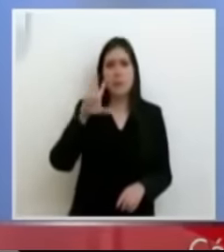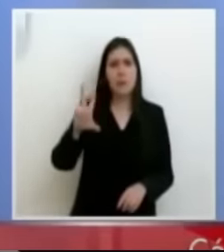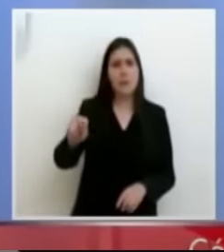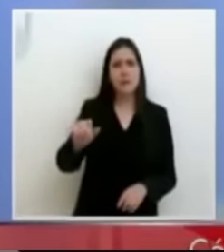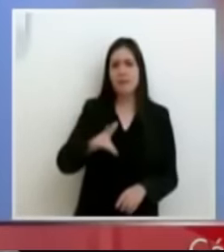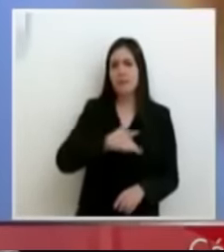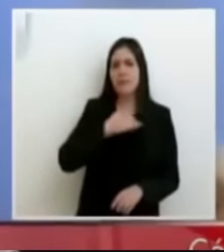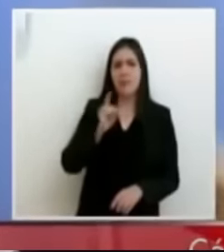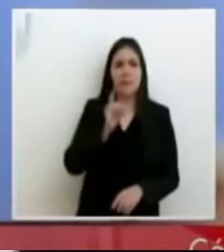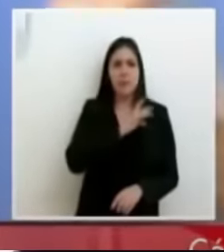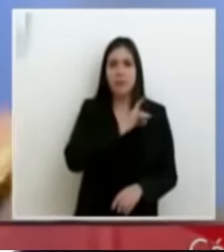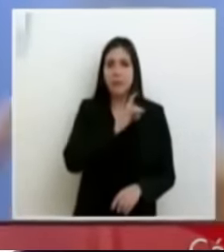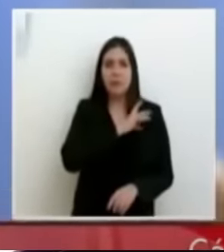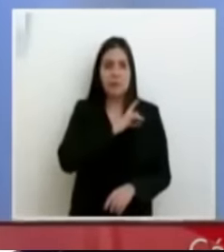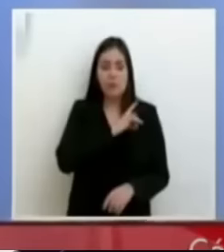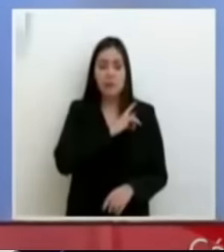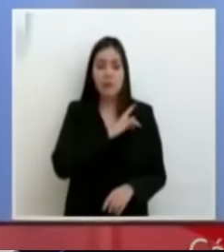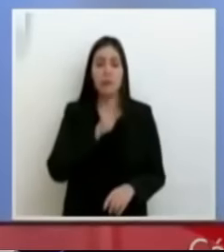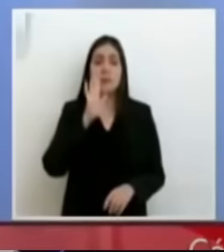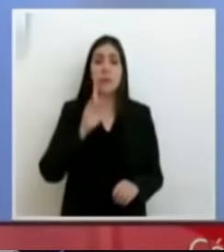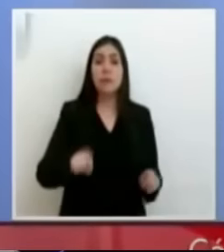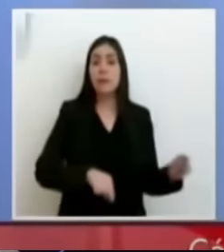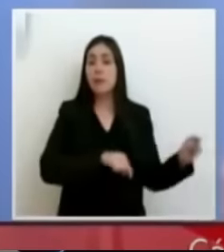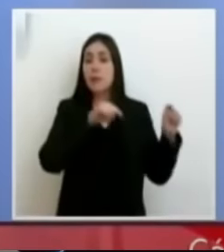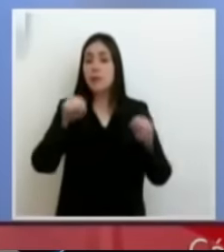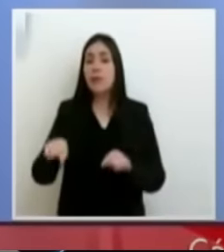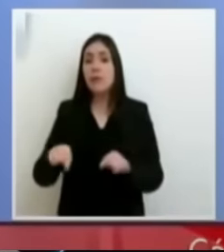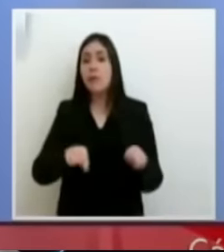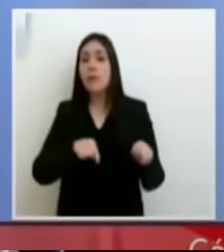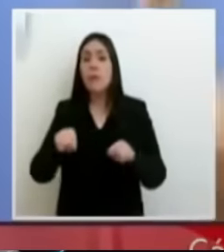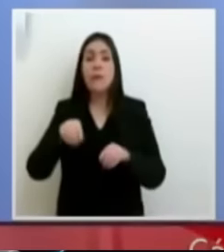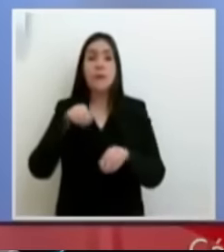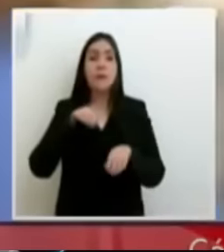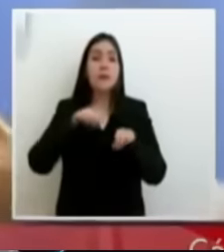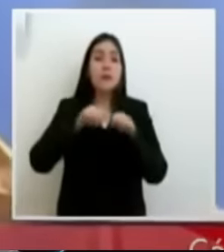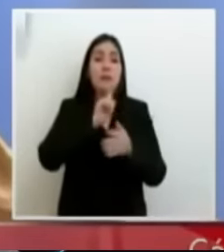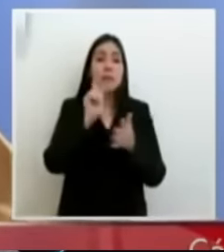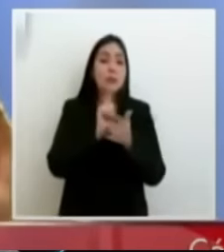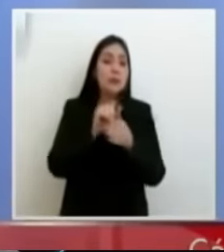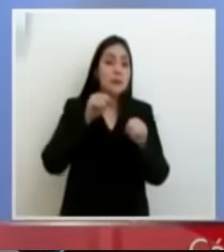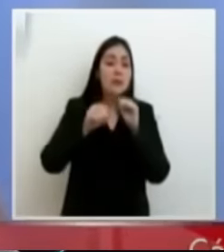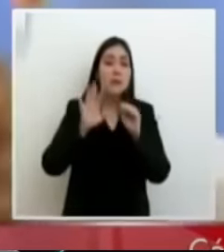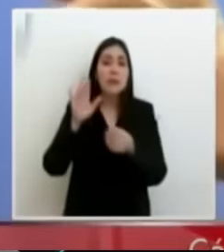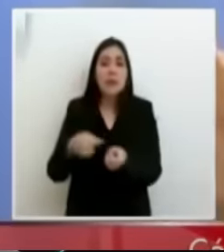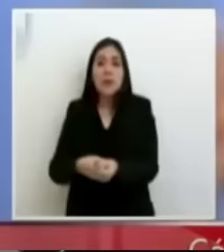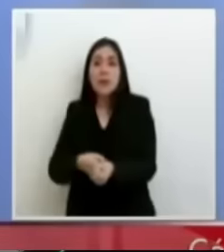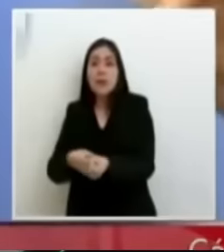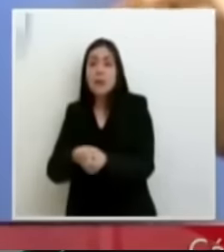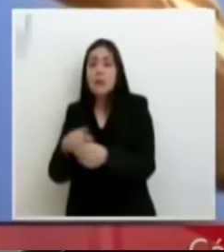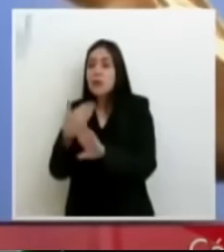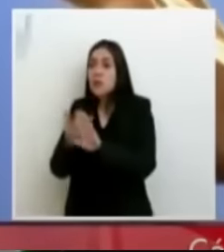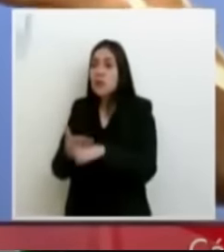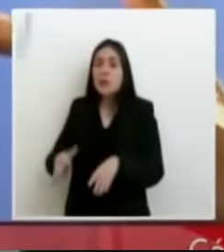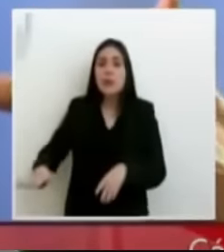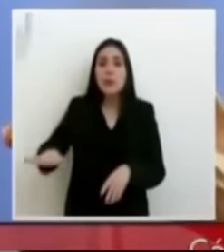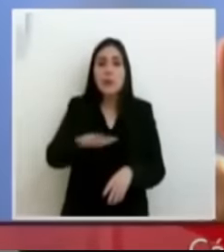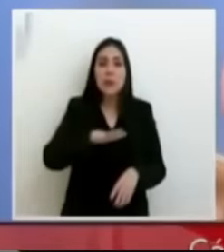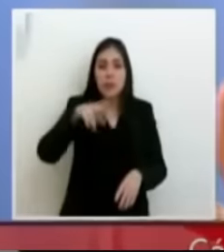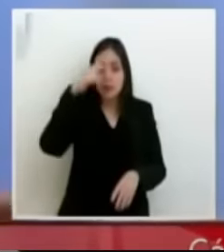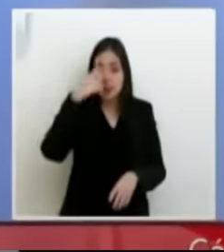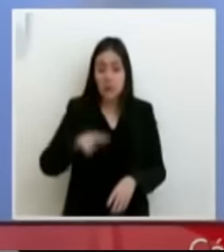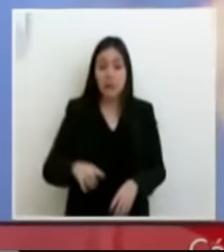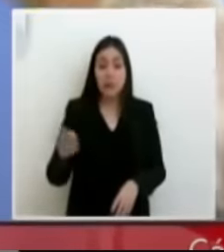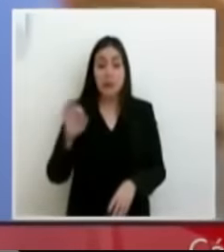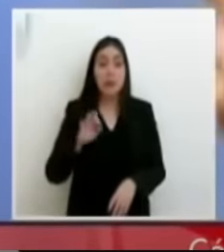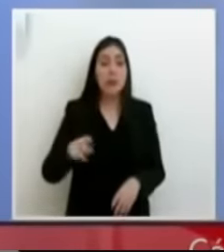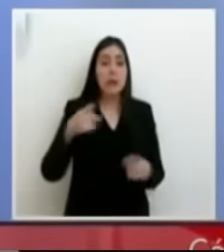pueblo. Vinieron a esconderse aquí para legislar a espaldas del pueblo, sin el apoyo del